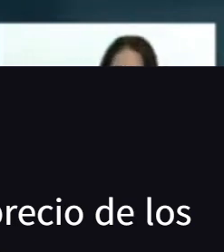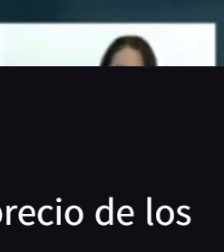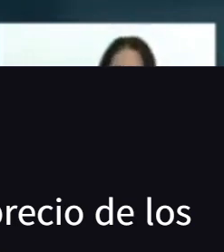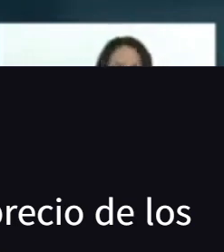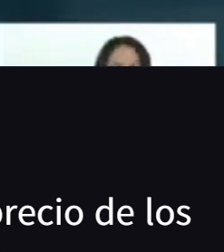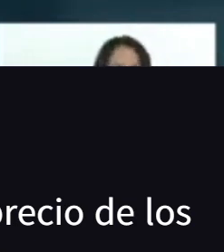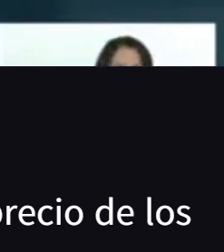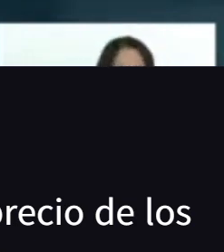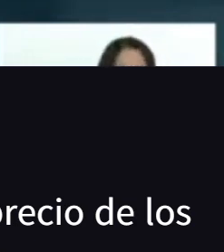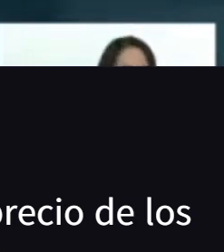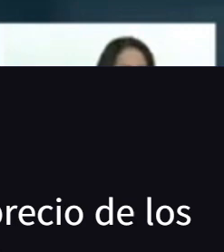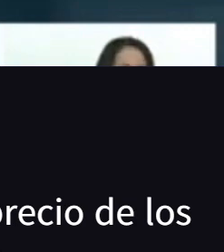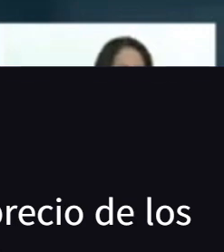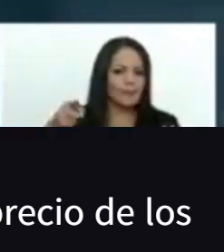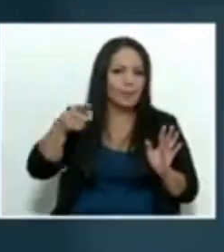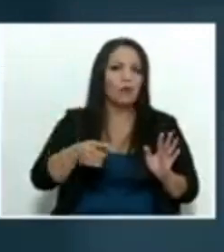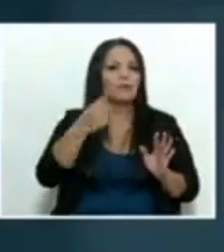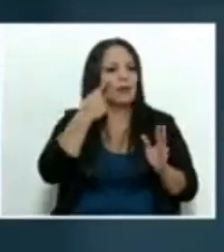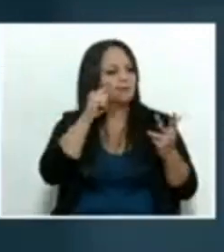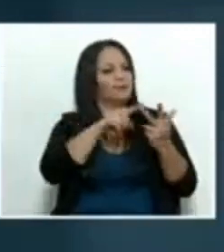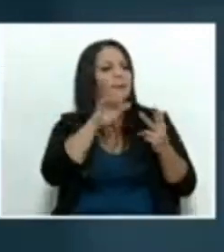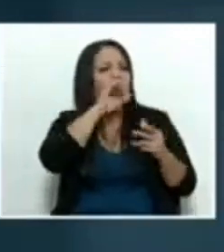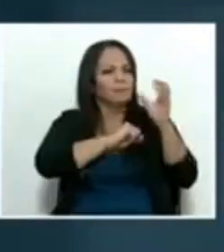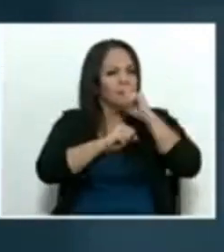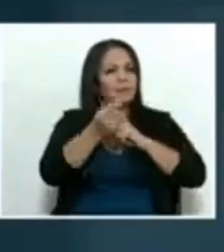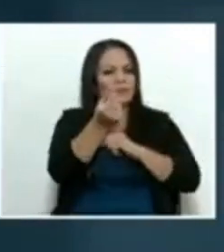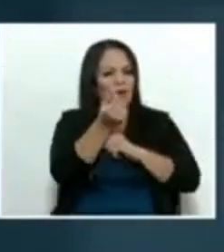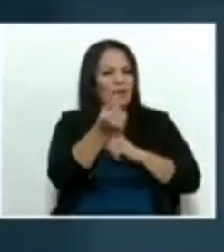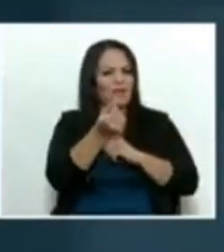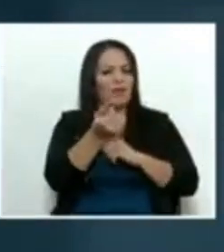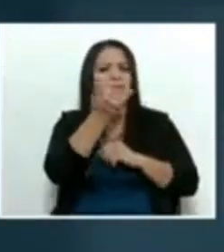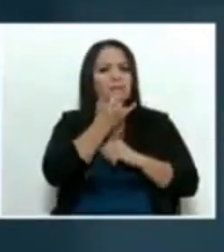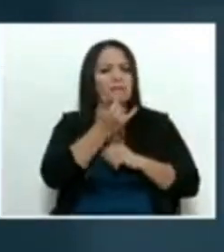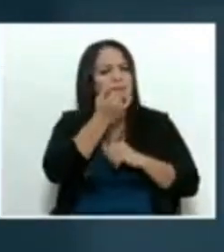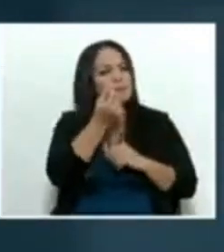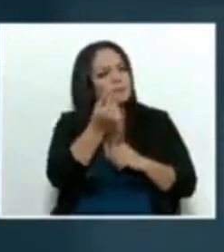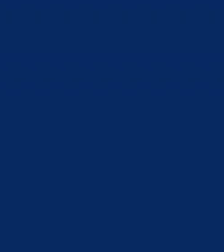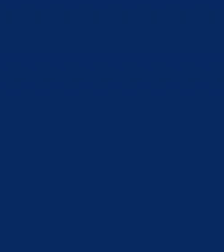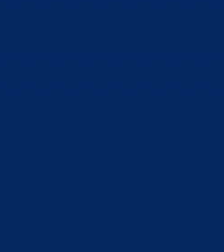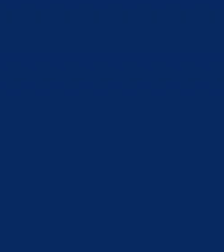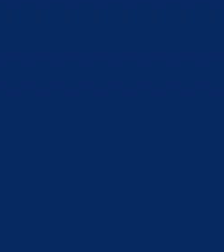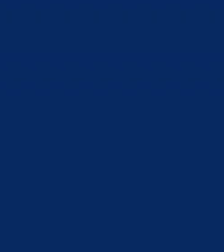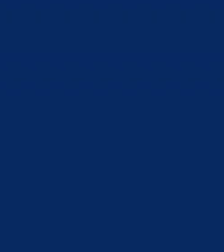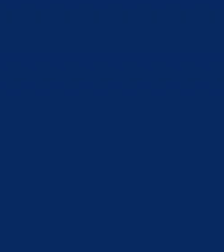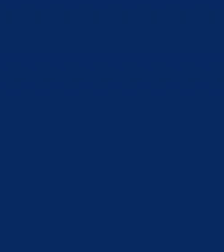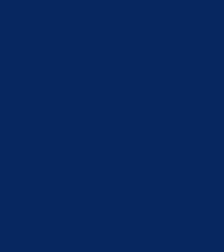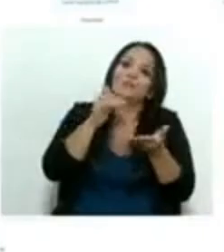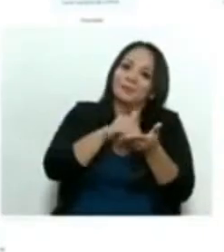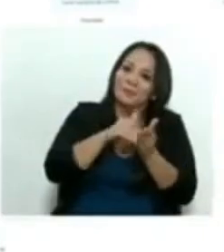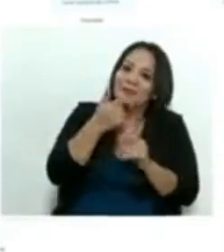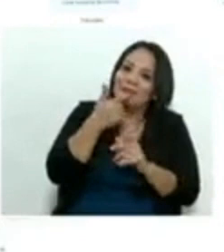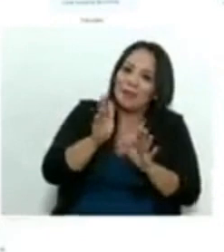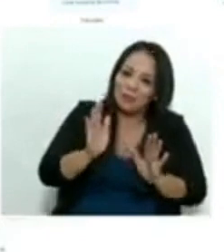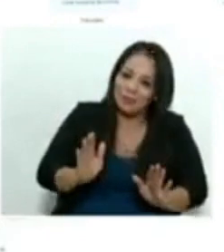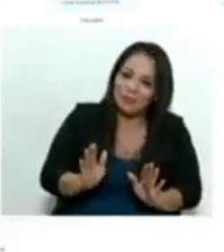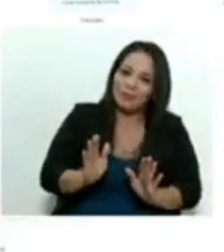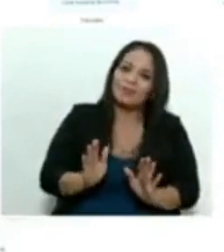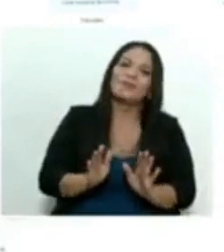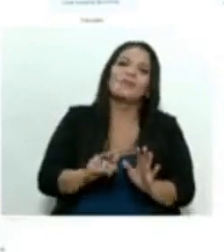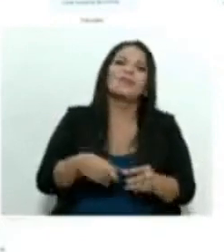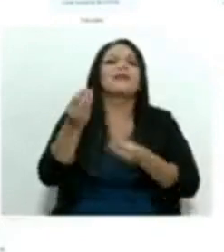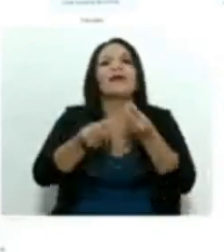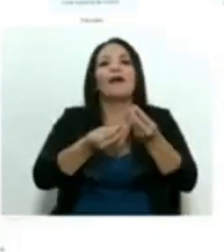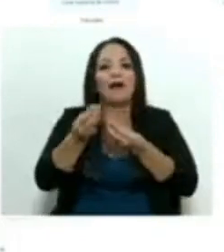venido evidenciando, errores en la fijación tarifaria, que los corrija rápidamente. ¿Qué es lo que